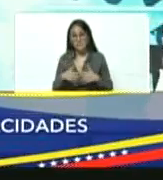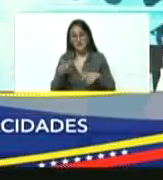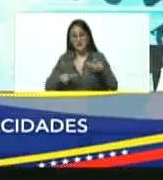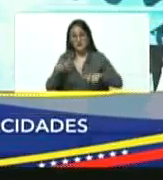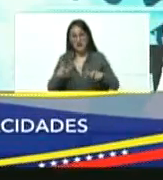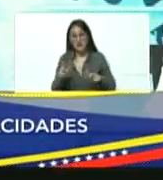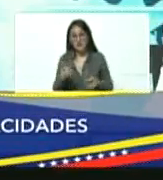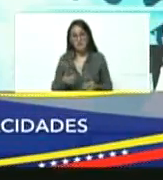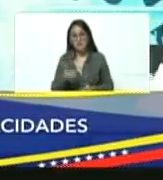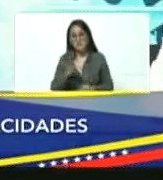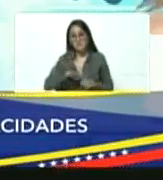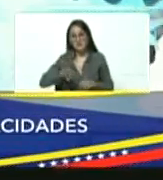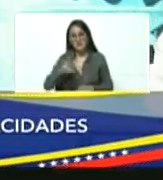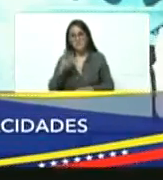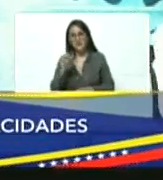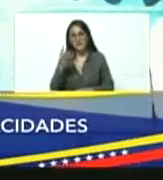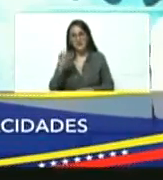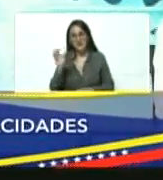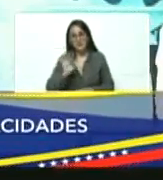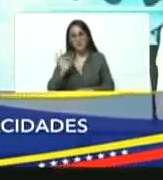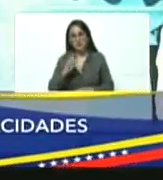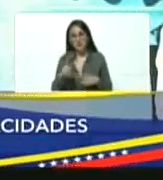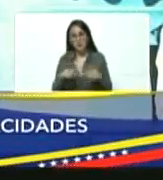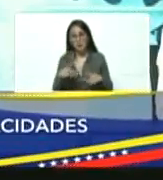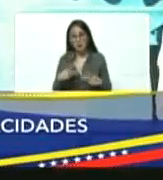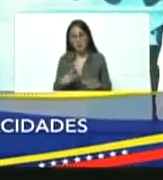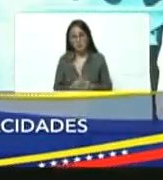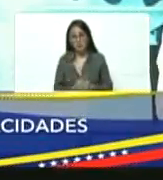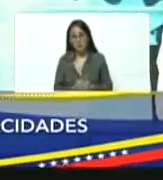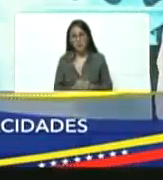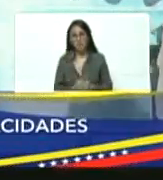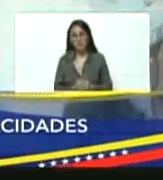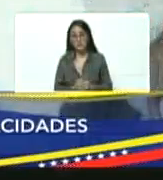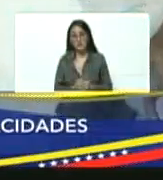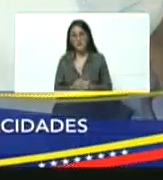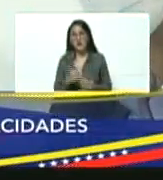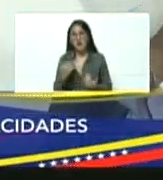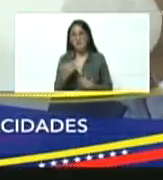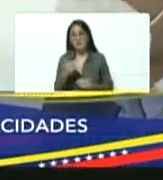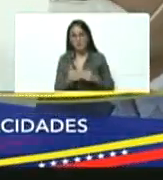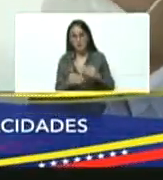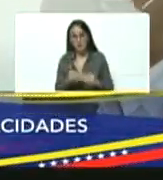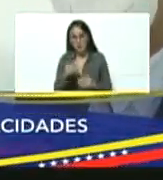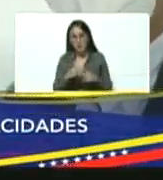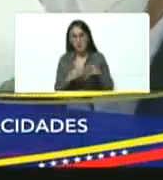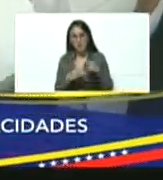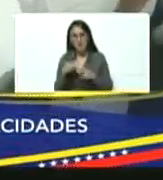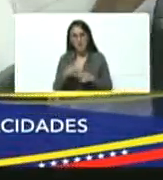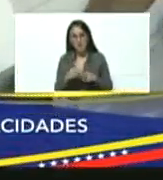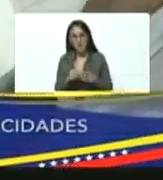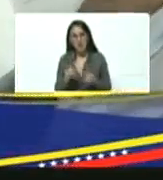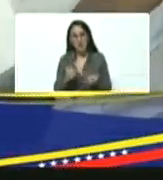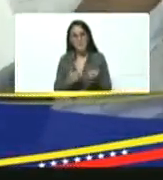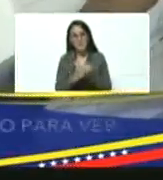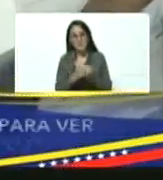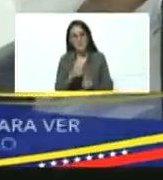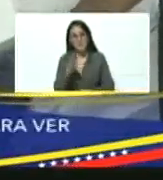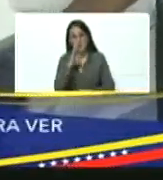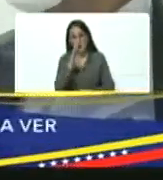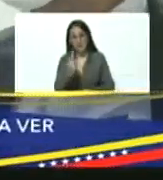un 20, 30% de la producción y vayamos construyendo con el apoyo del Banco de